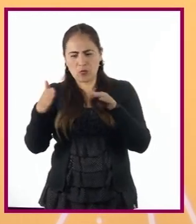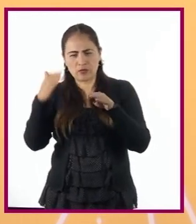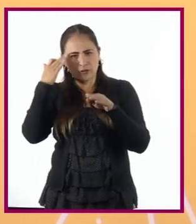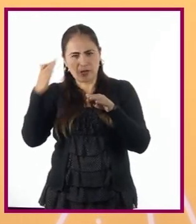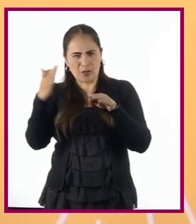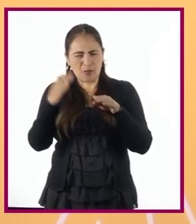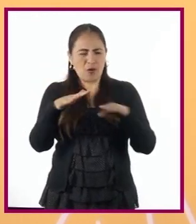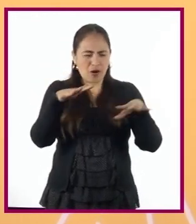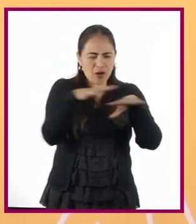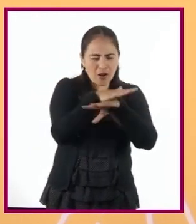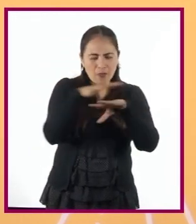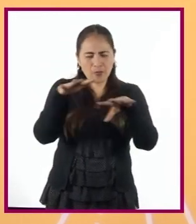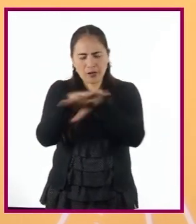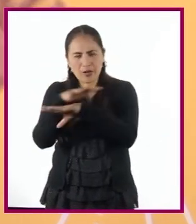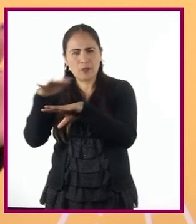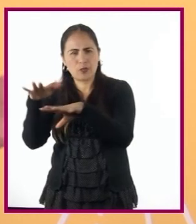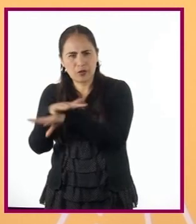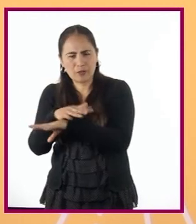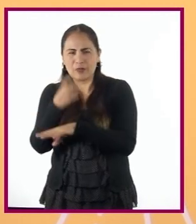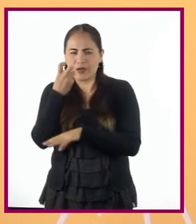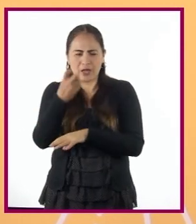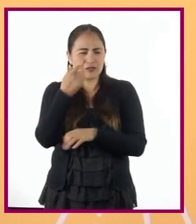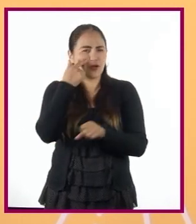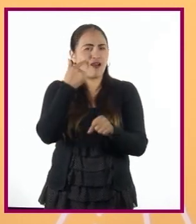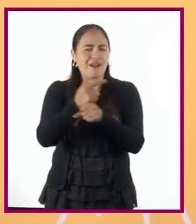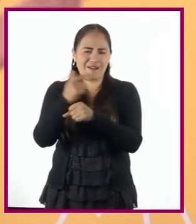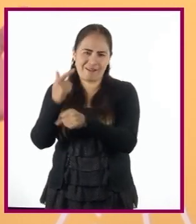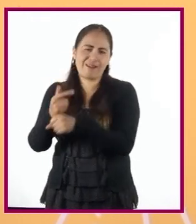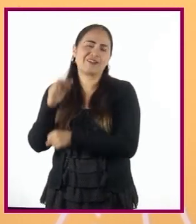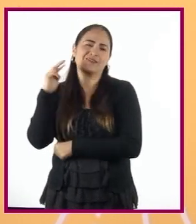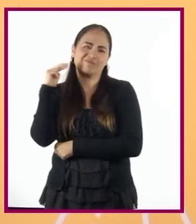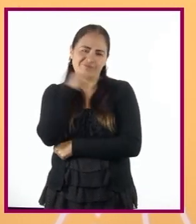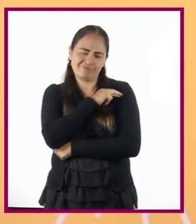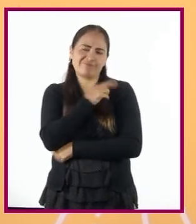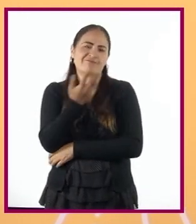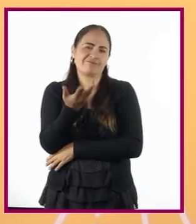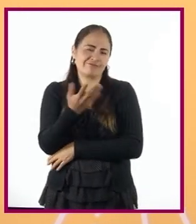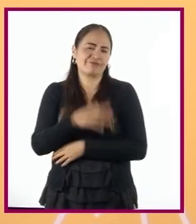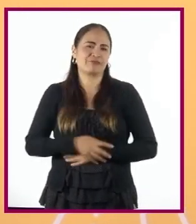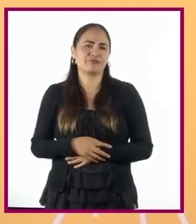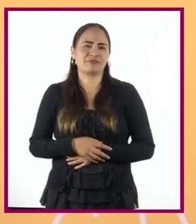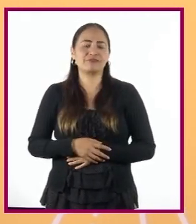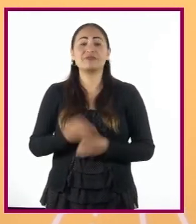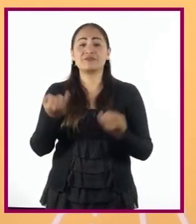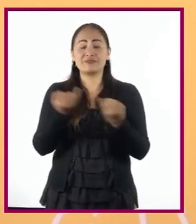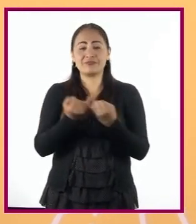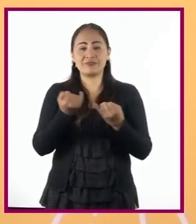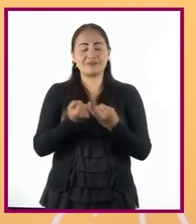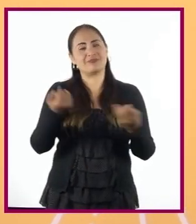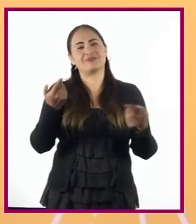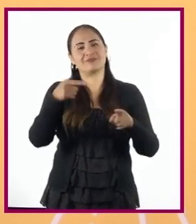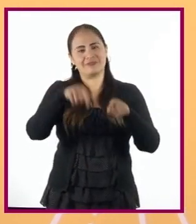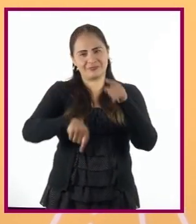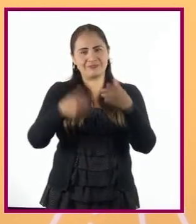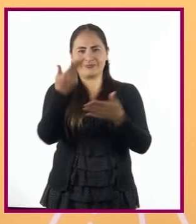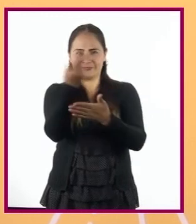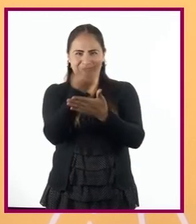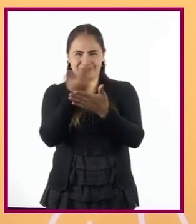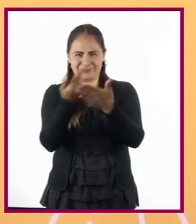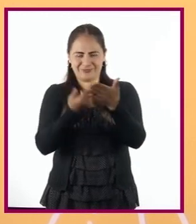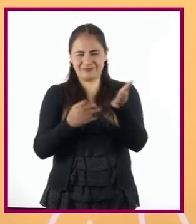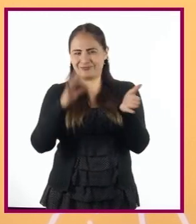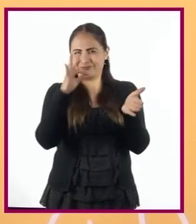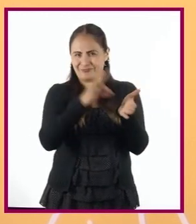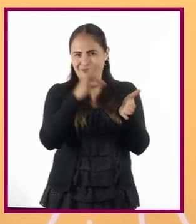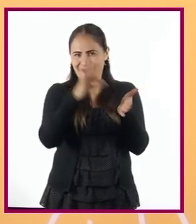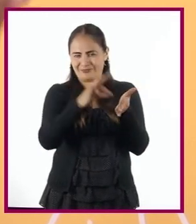Esos cambios se identifican rápidamente. Además, este tipo de gráficas permite comparar de